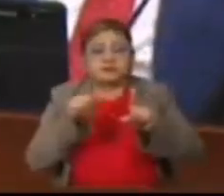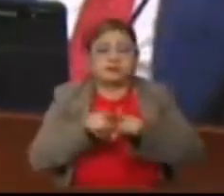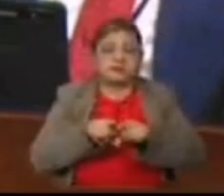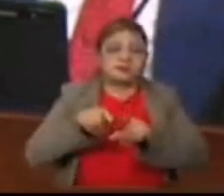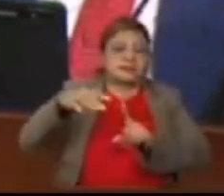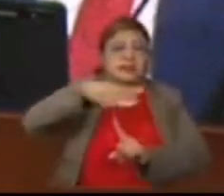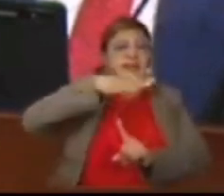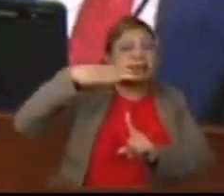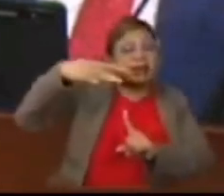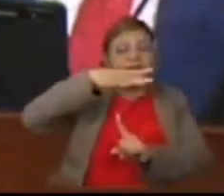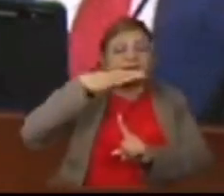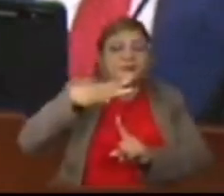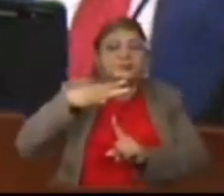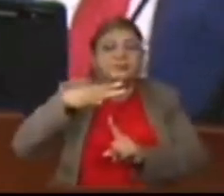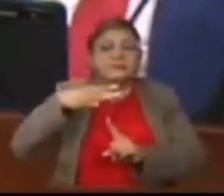ambiente.